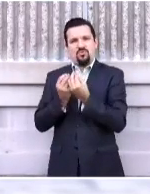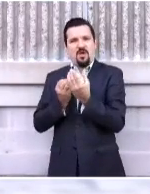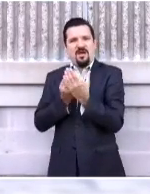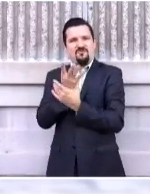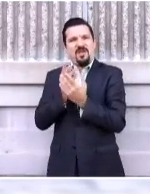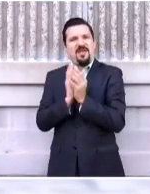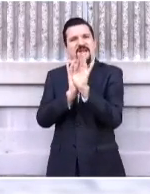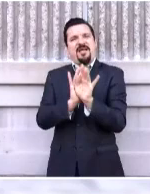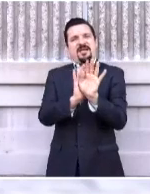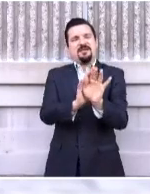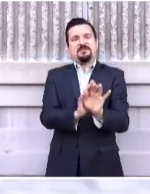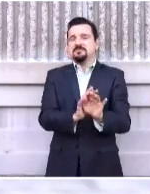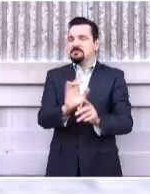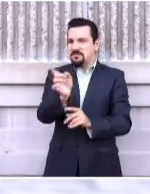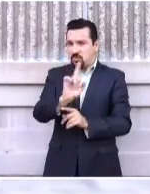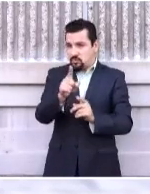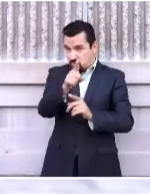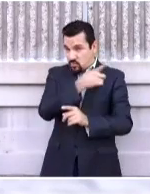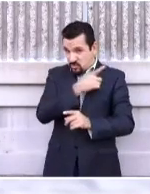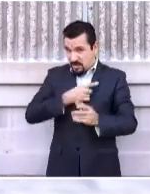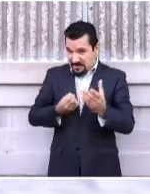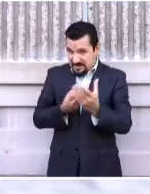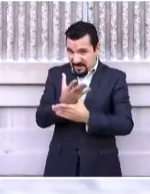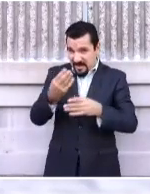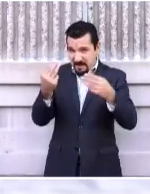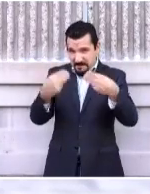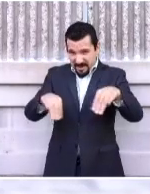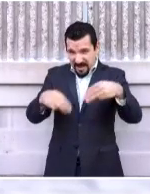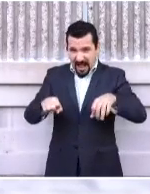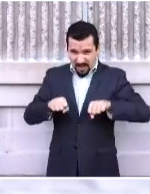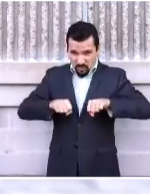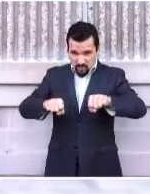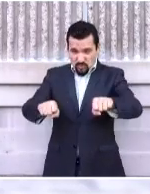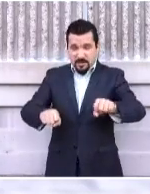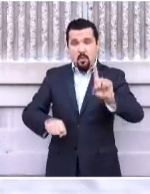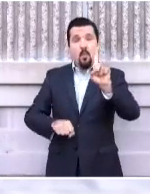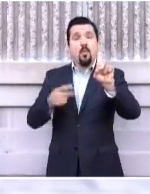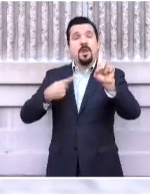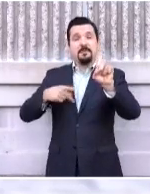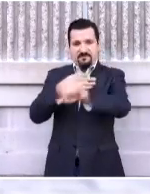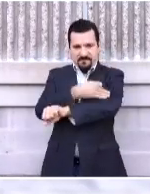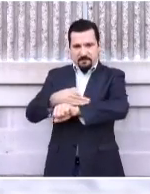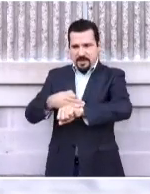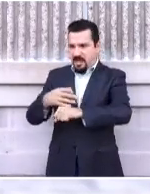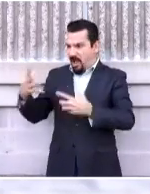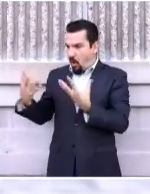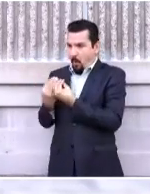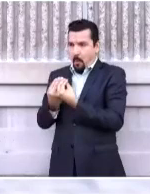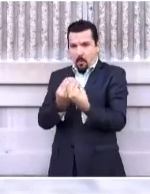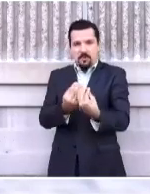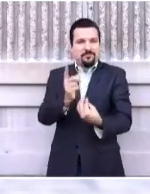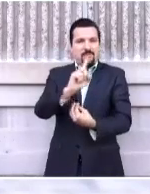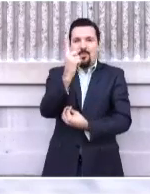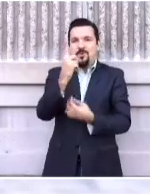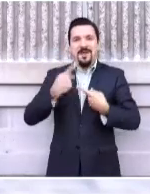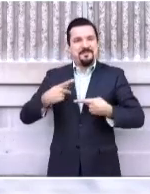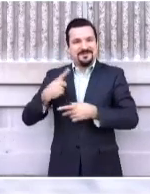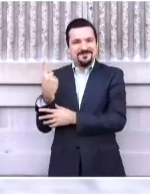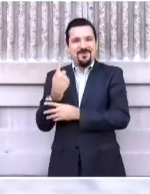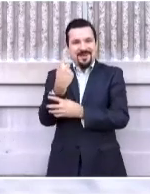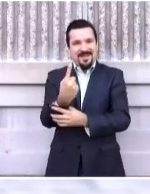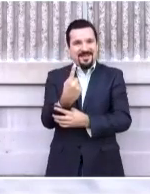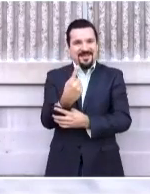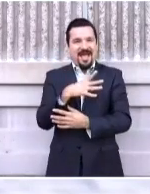persona, y haga su lista de productos que va a comprar en una sola